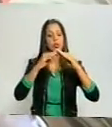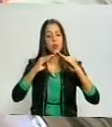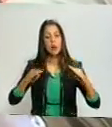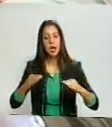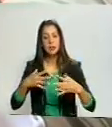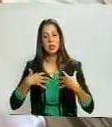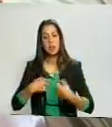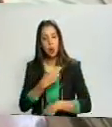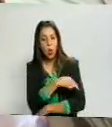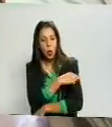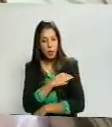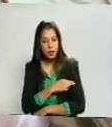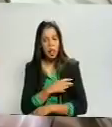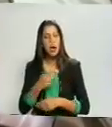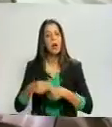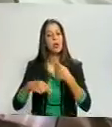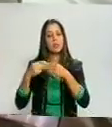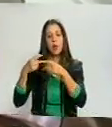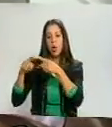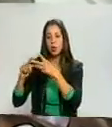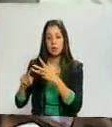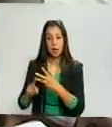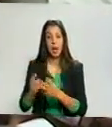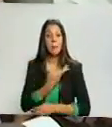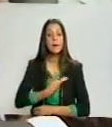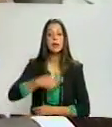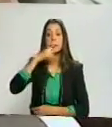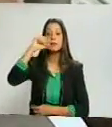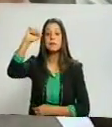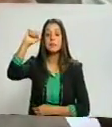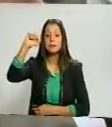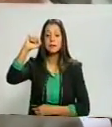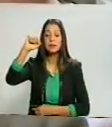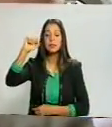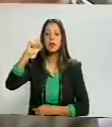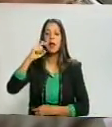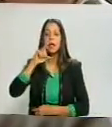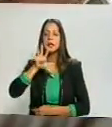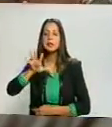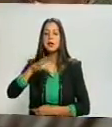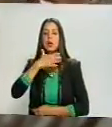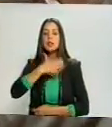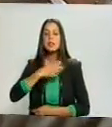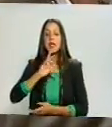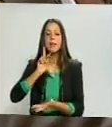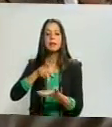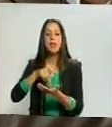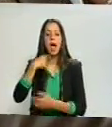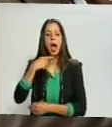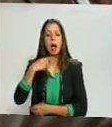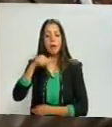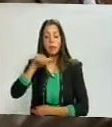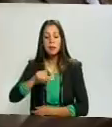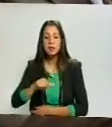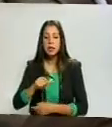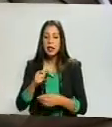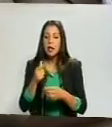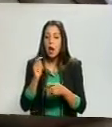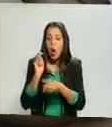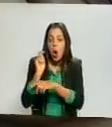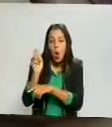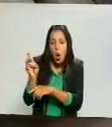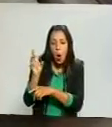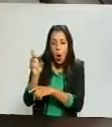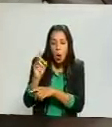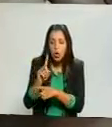infraestructura. Como nos dijo el presidente Nicolás Maduro ese pasado 5 de diciembre, que cada pepita de oro, cada gramo de